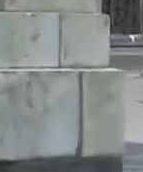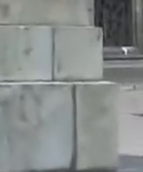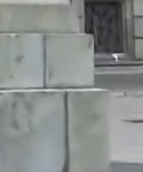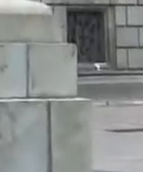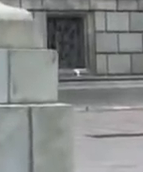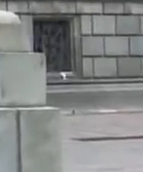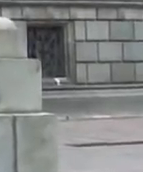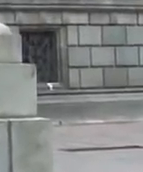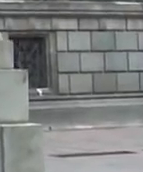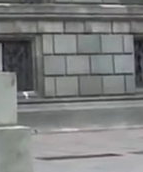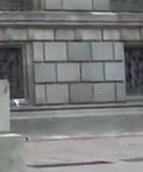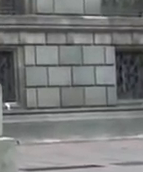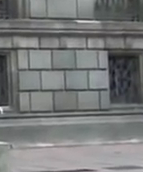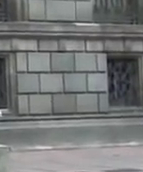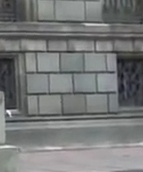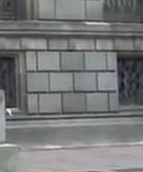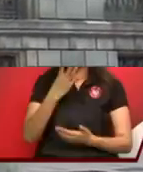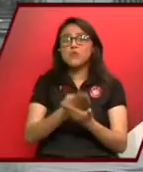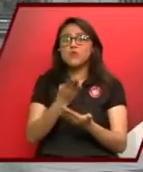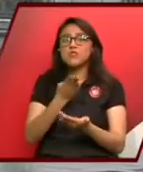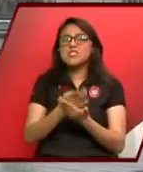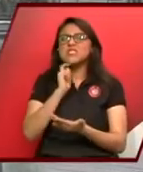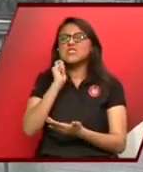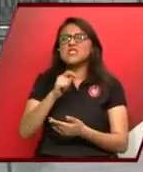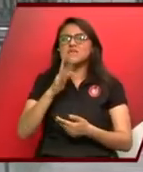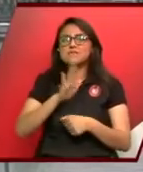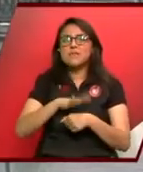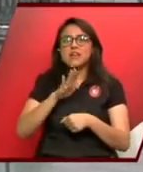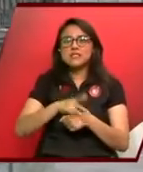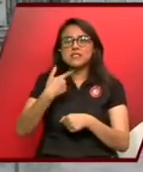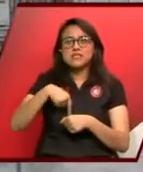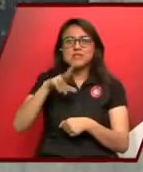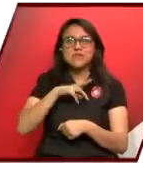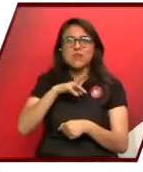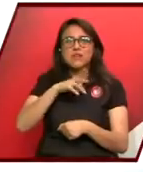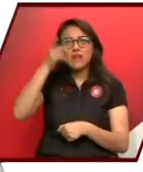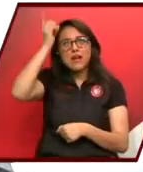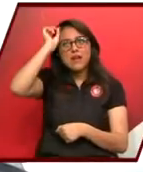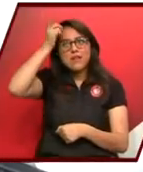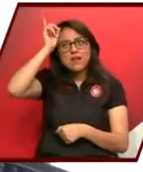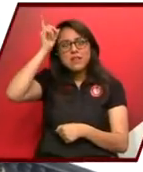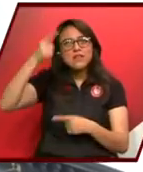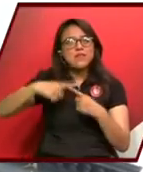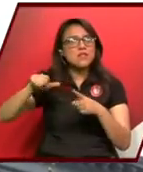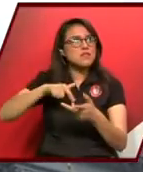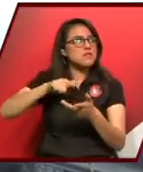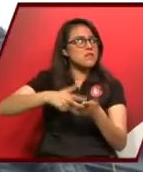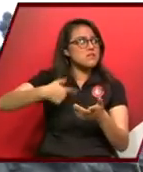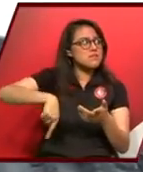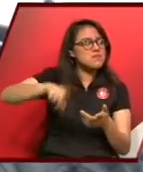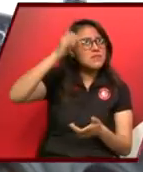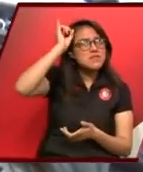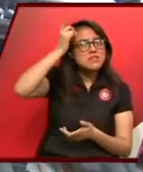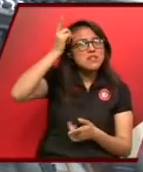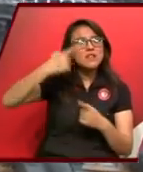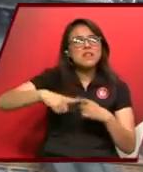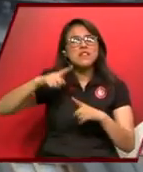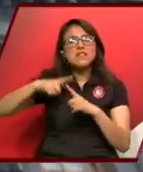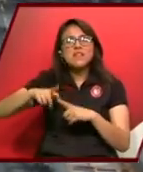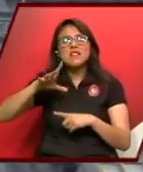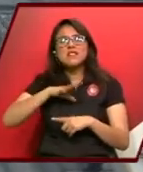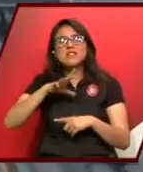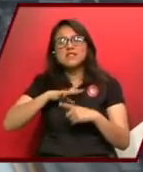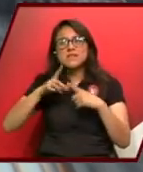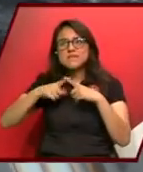A pesar de ser de bronce sólido, este caballito ha recorrido más calles de la Ciudad de México que cualquier otra estatua. Sus detalles son tales que